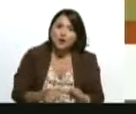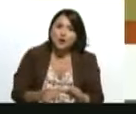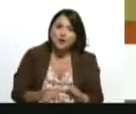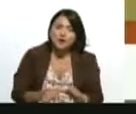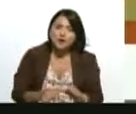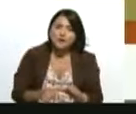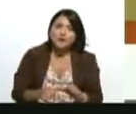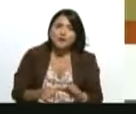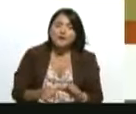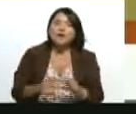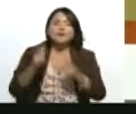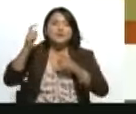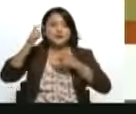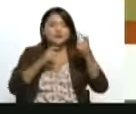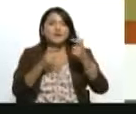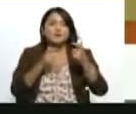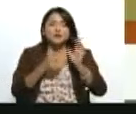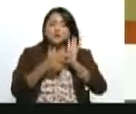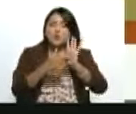orgánica del chavismo.